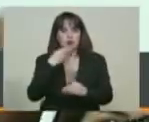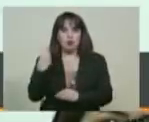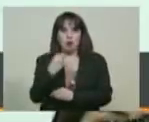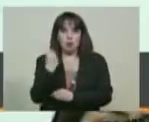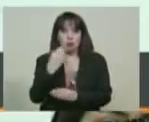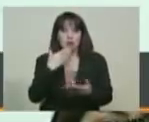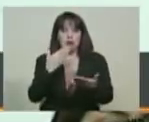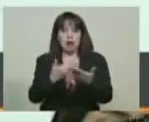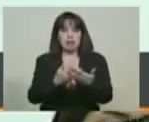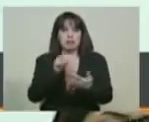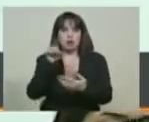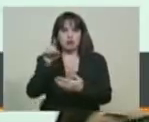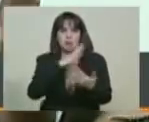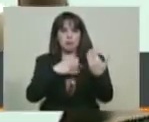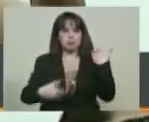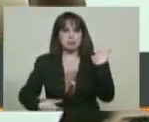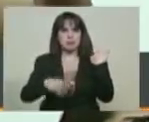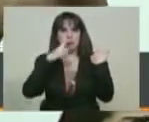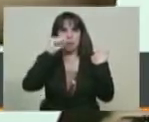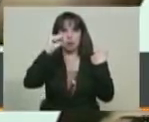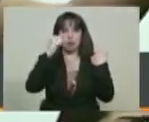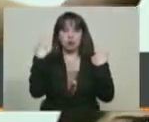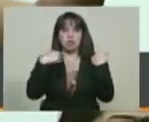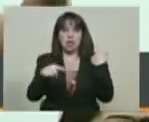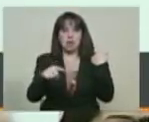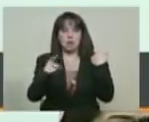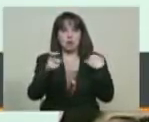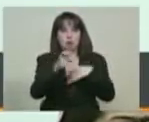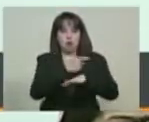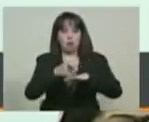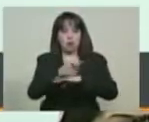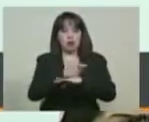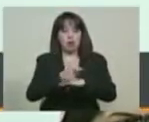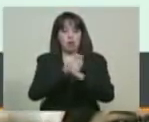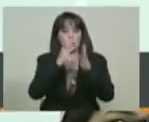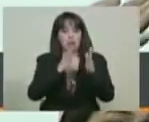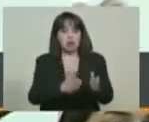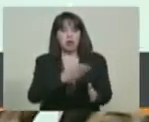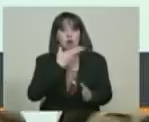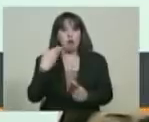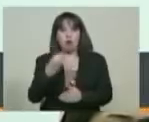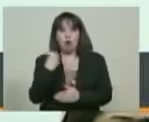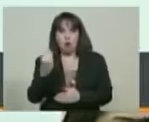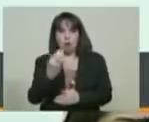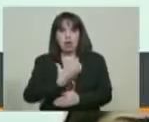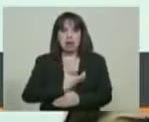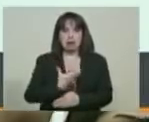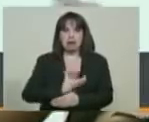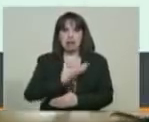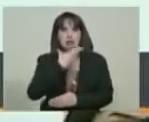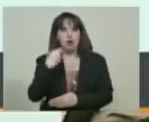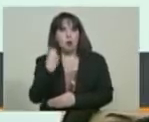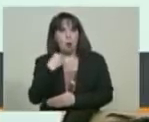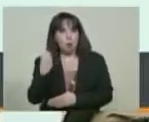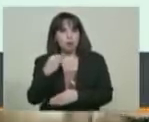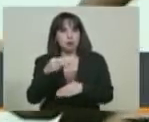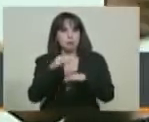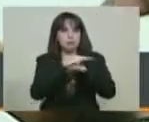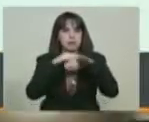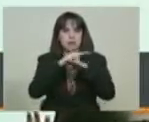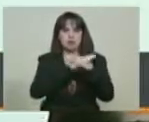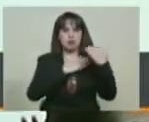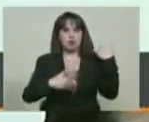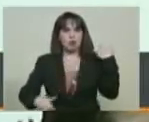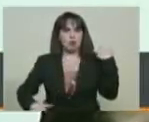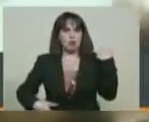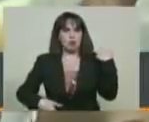usted, presidente Nicolás Maduro, tenemos un gobernador y gobernadores jóvenes. Tenemos alcaldes jóvenes, tenemos viceministros jóvenes,